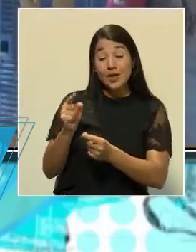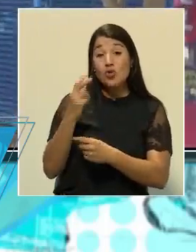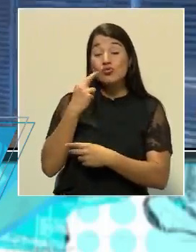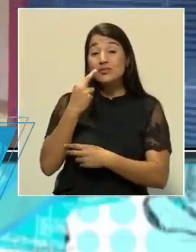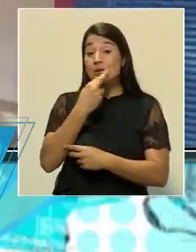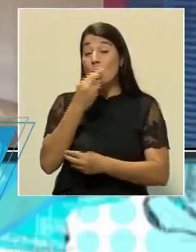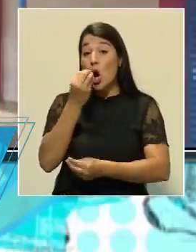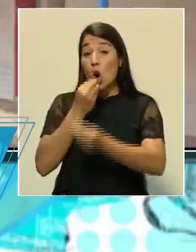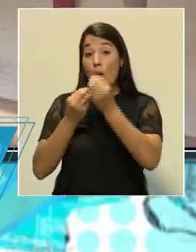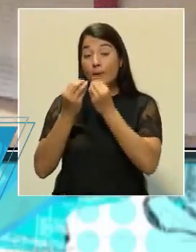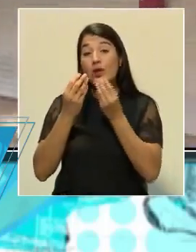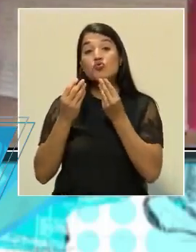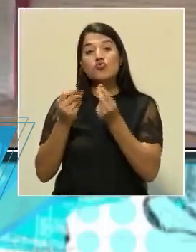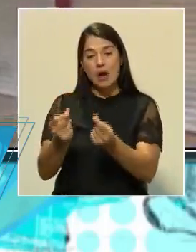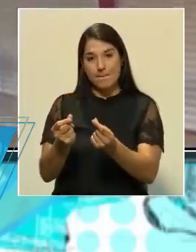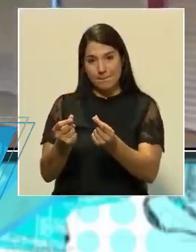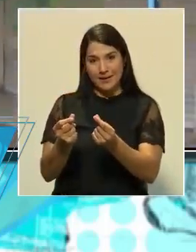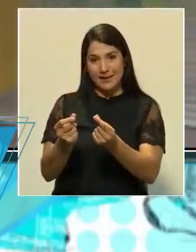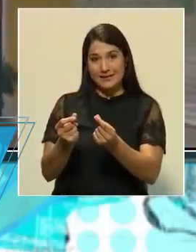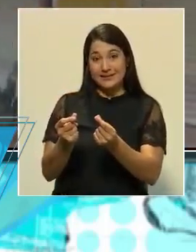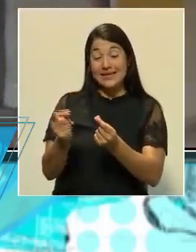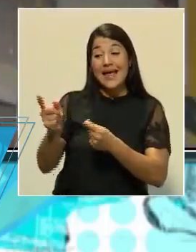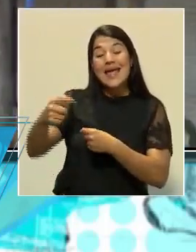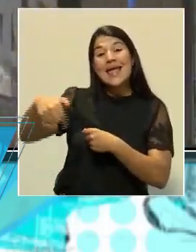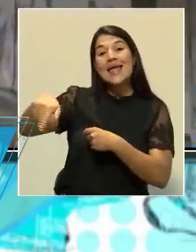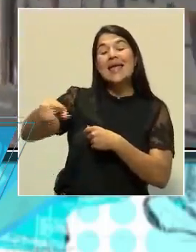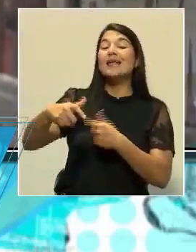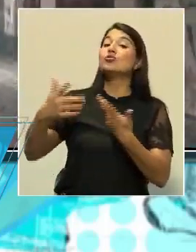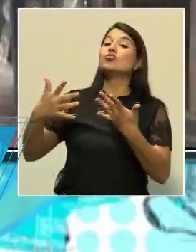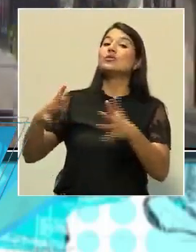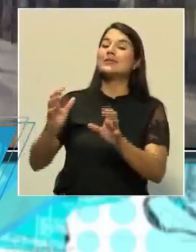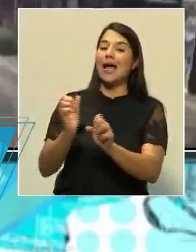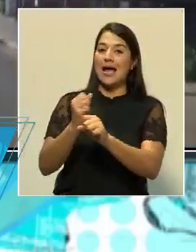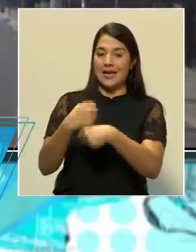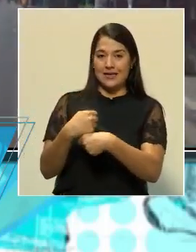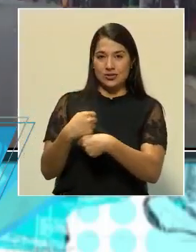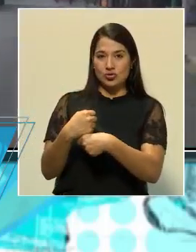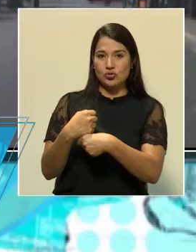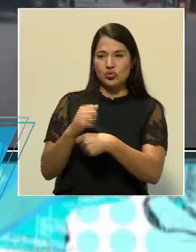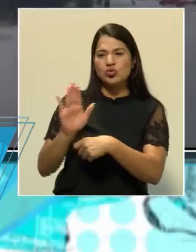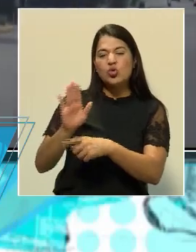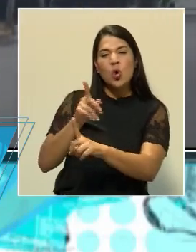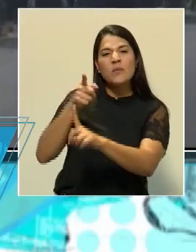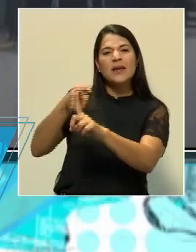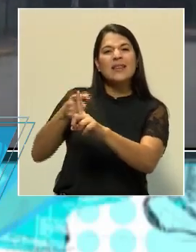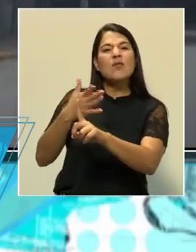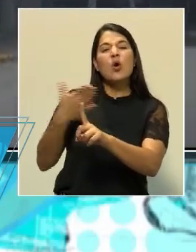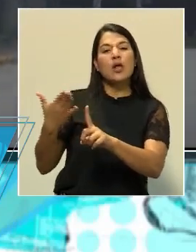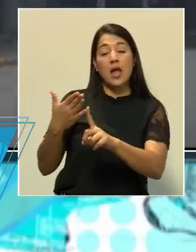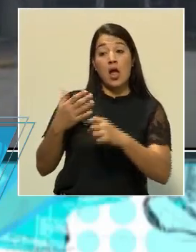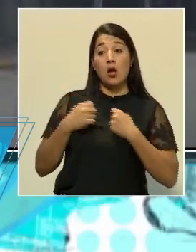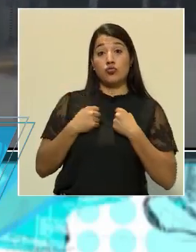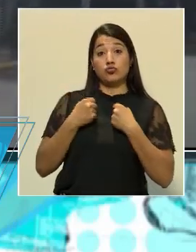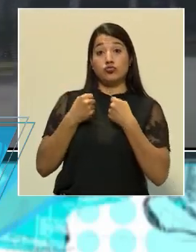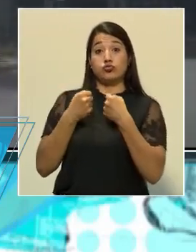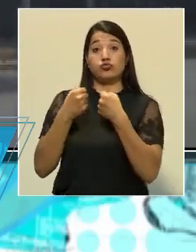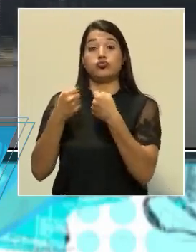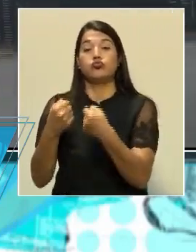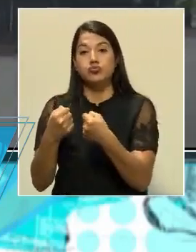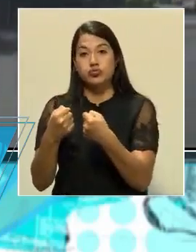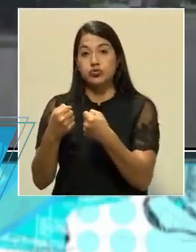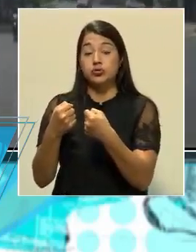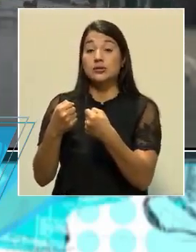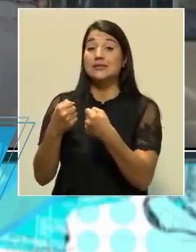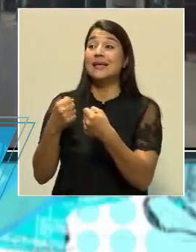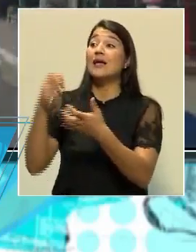comidas rápidas están diseñados para que por el canal que es el autoservicio, se maneje un porcentaje de